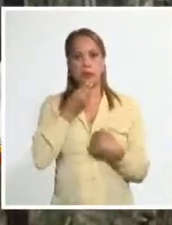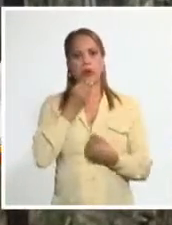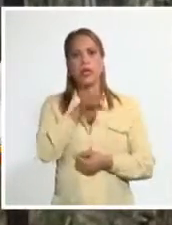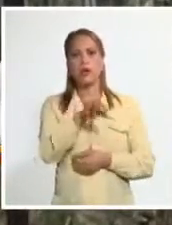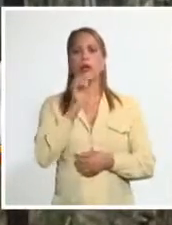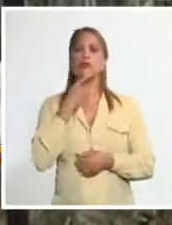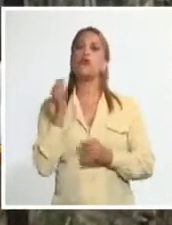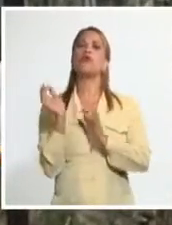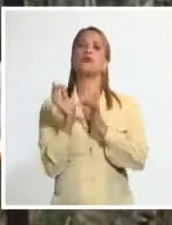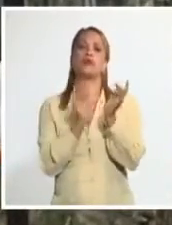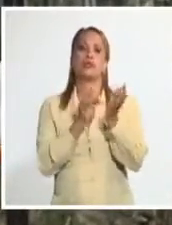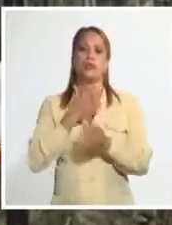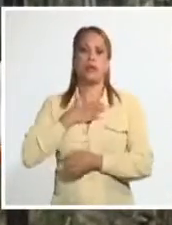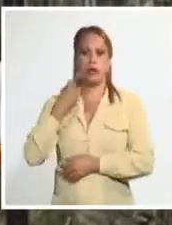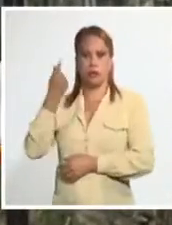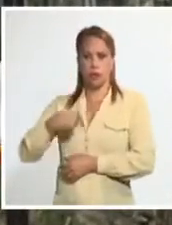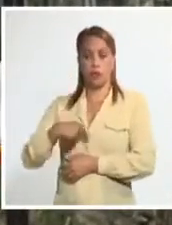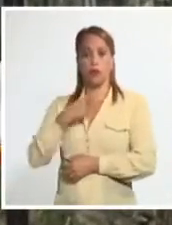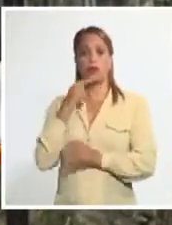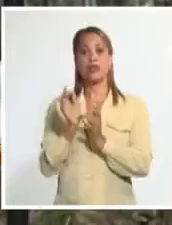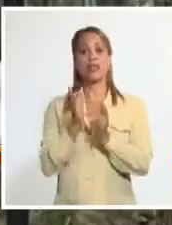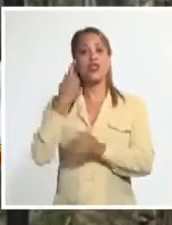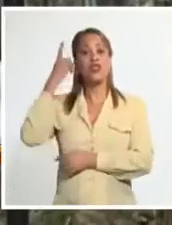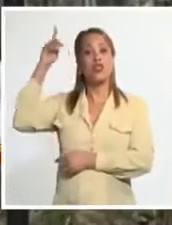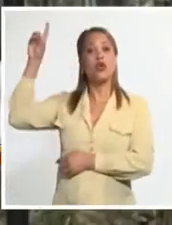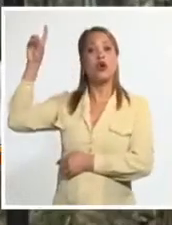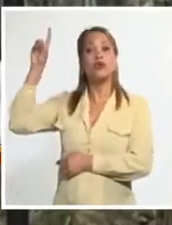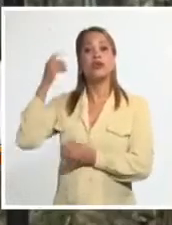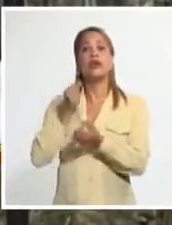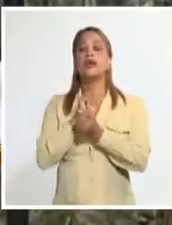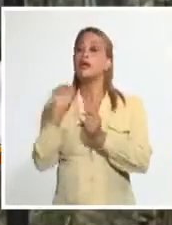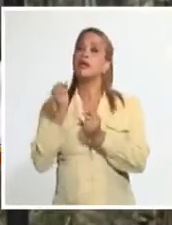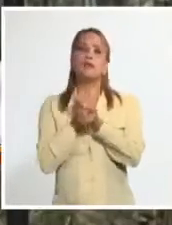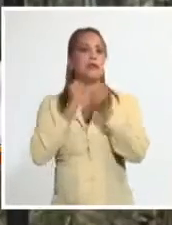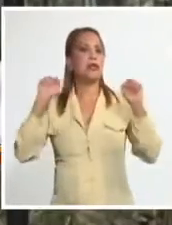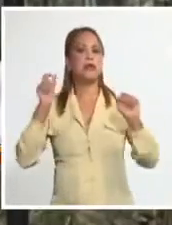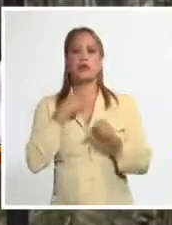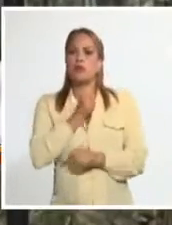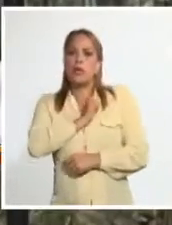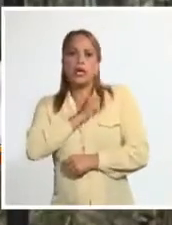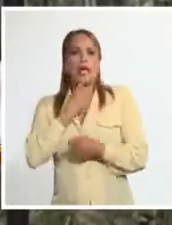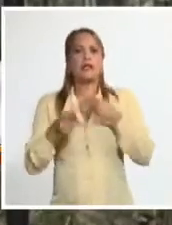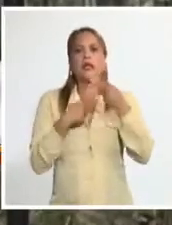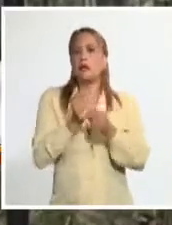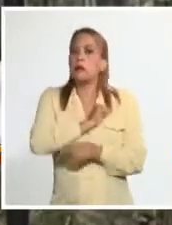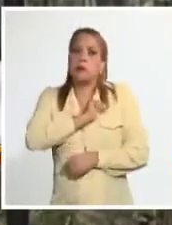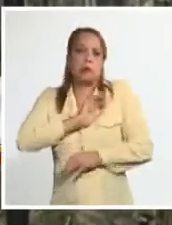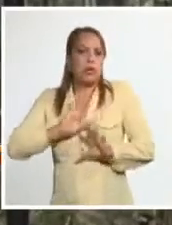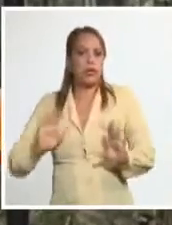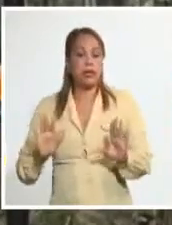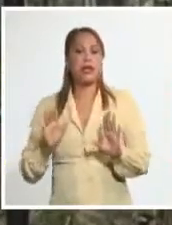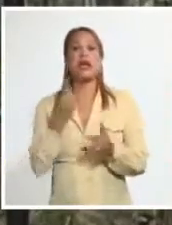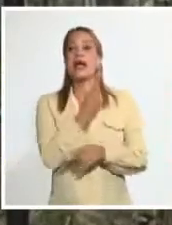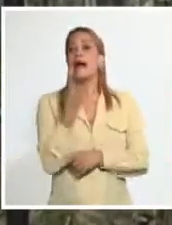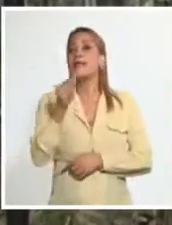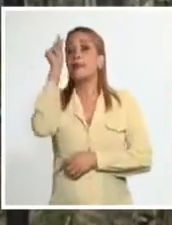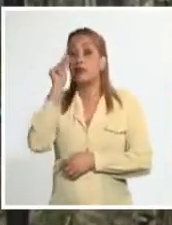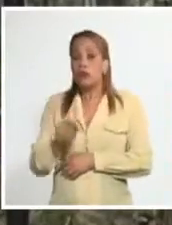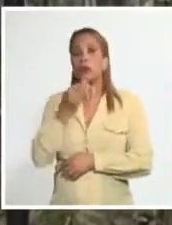Soy cristiano además y Dios libre albedrío. Cada persona tiene esa determinación de